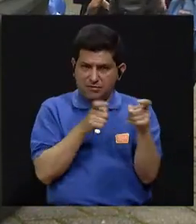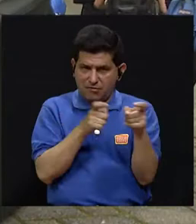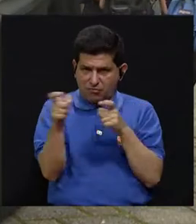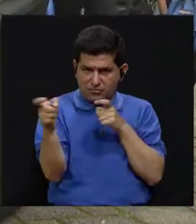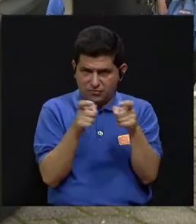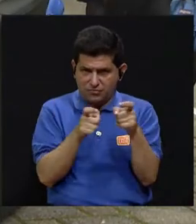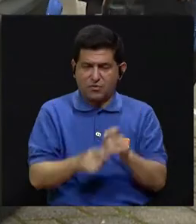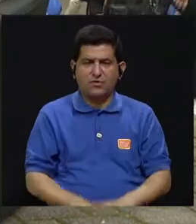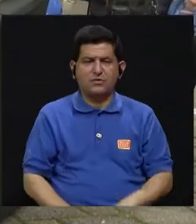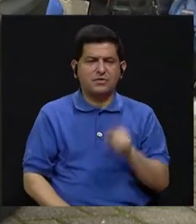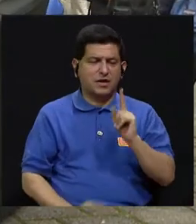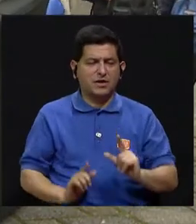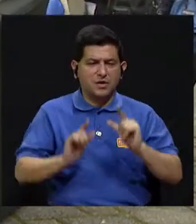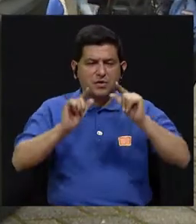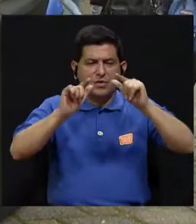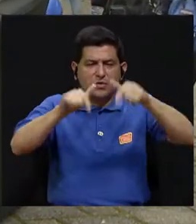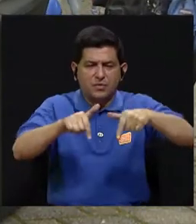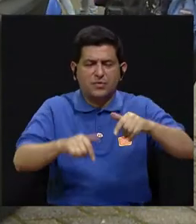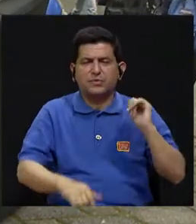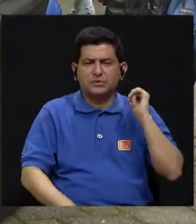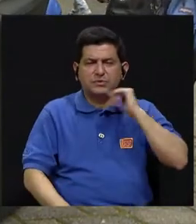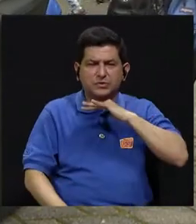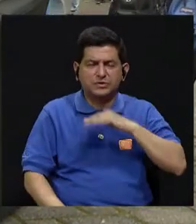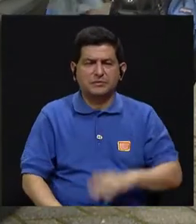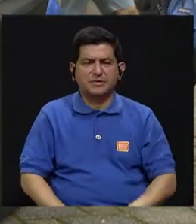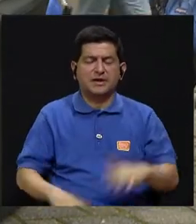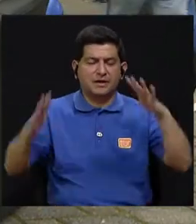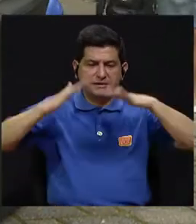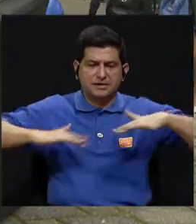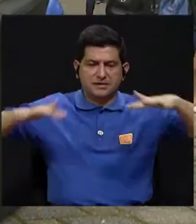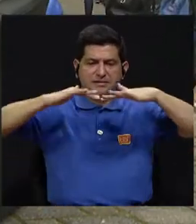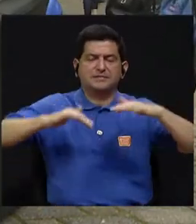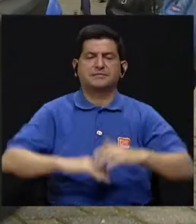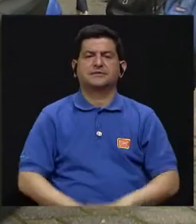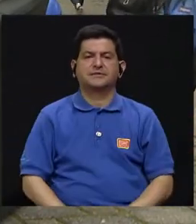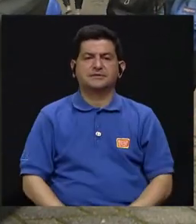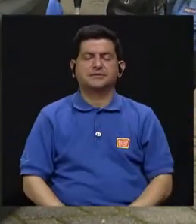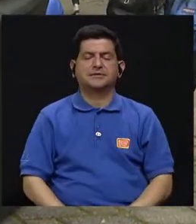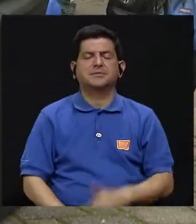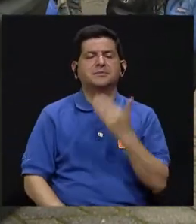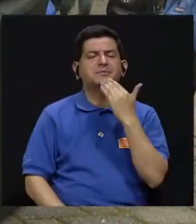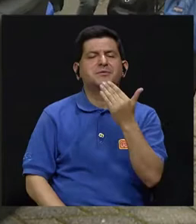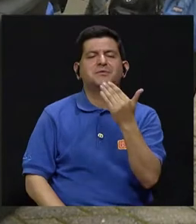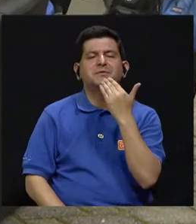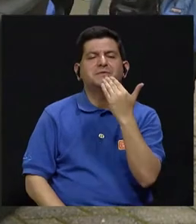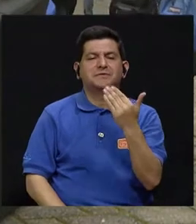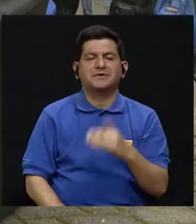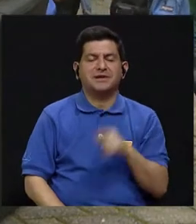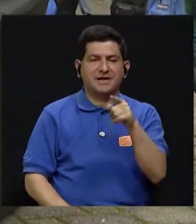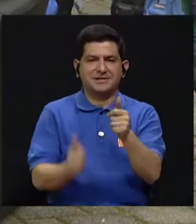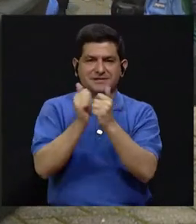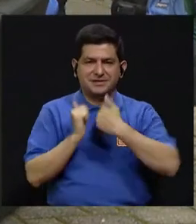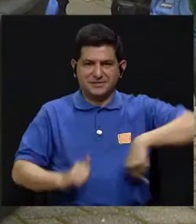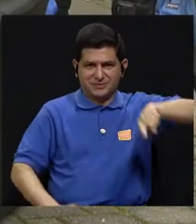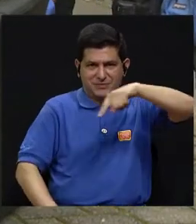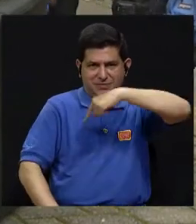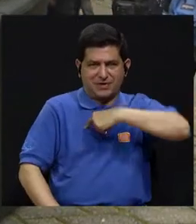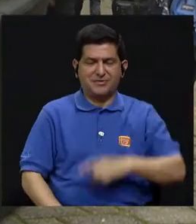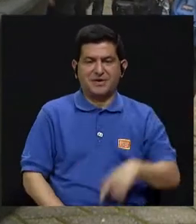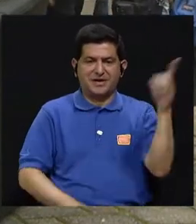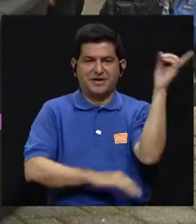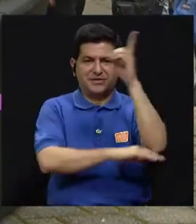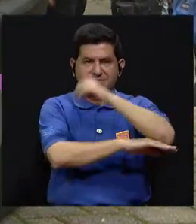el control y de vertido de contaminantes en el medio ambiente, ¿verdad? Sí. Bueno, Johan, muchísimas gracias pues por